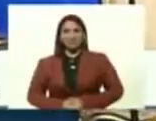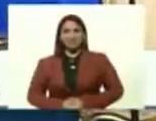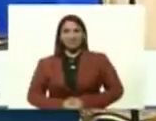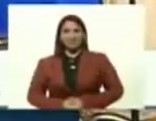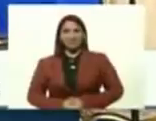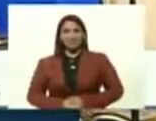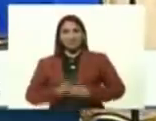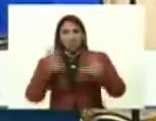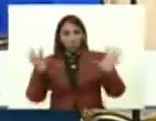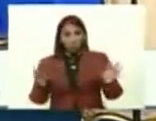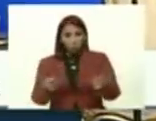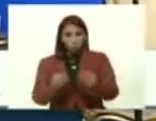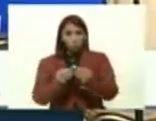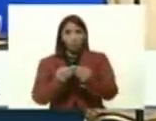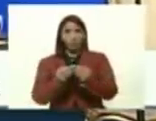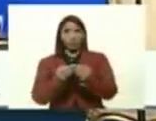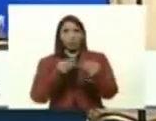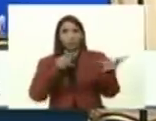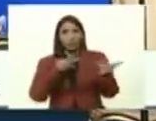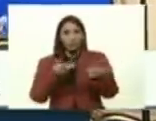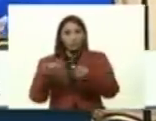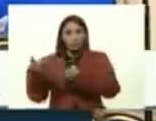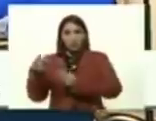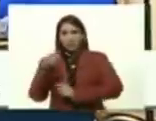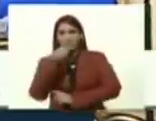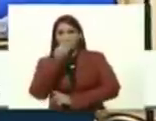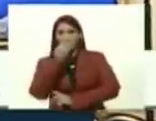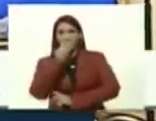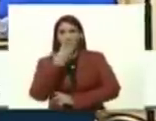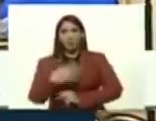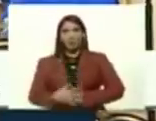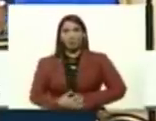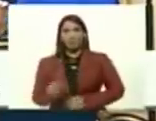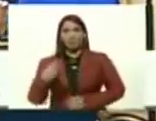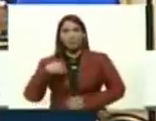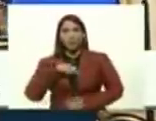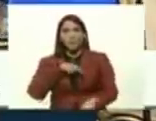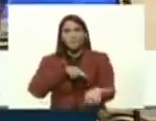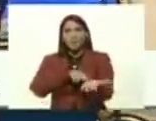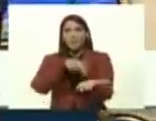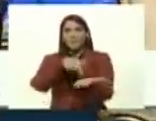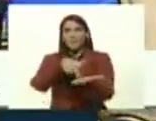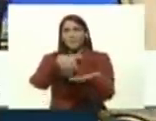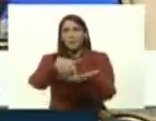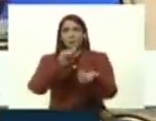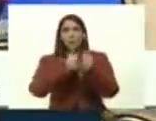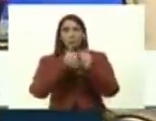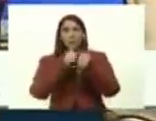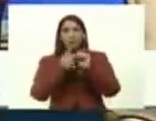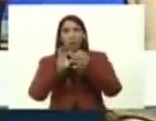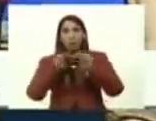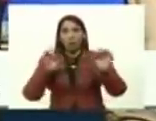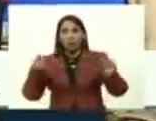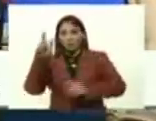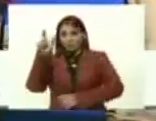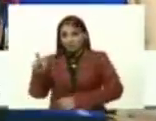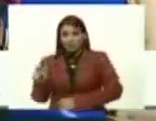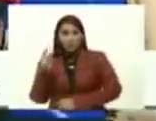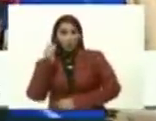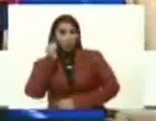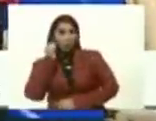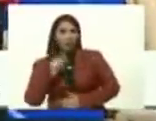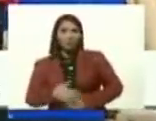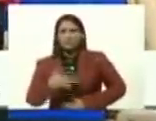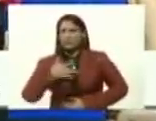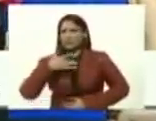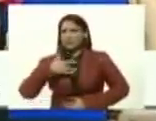Así culmina este recibimiento en el Palacio de Miraflores de nuestra atleta olímpica Yulimar Rojas. Con su sentimiento patrio,